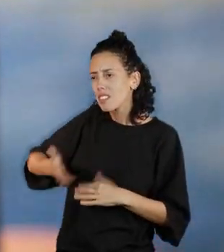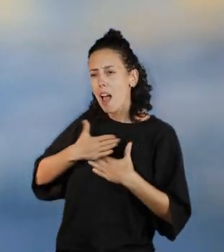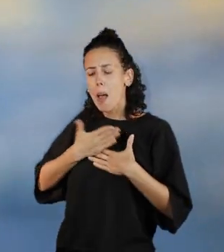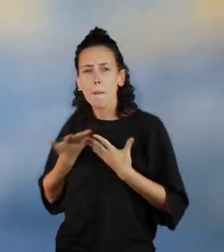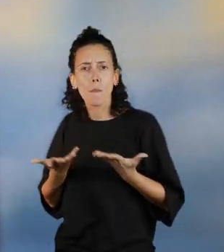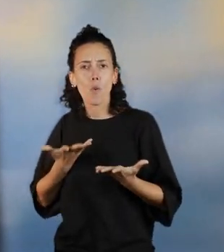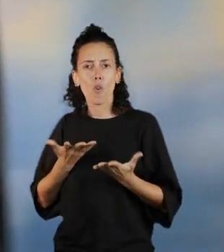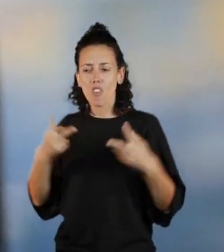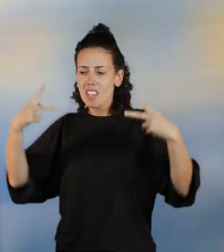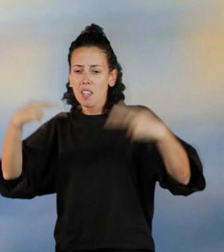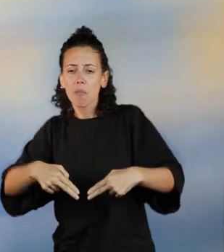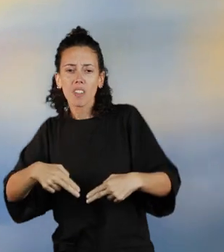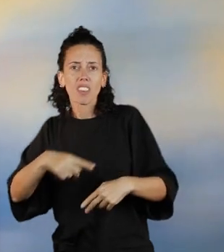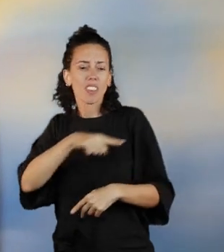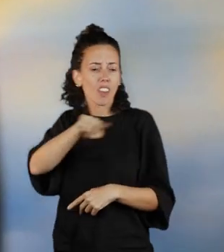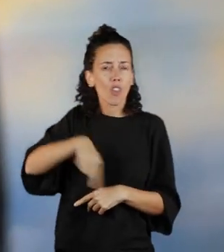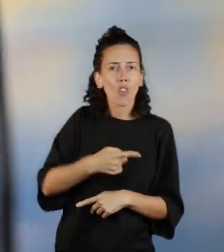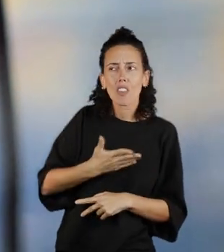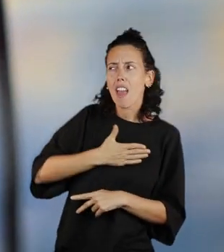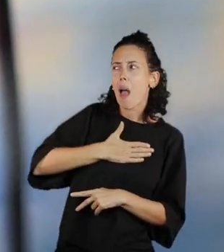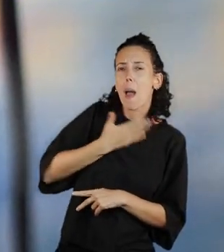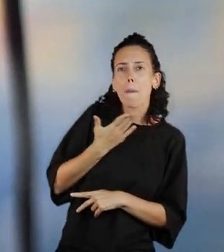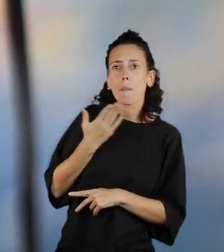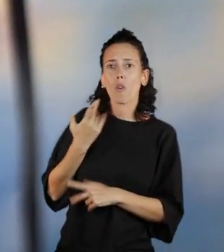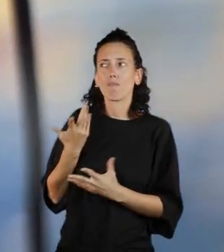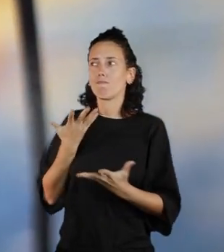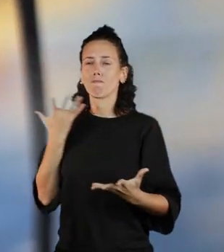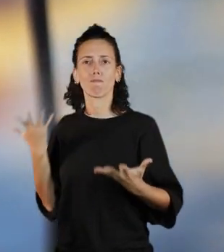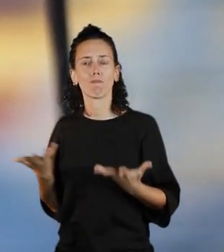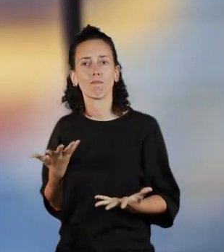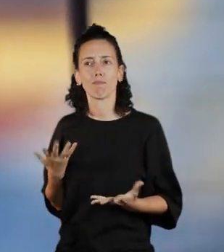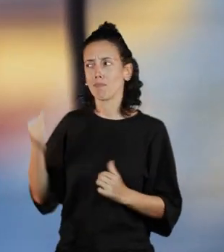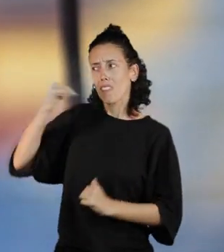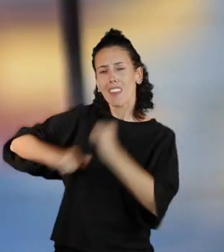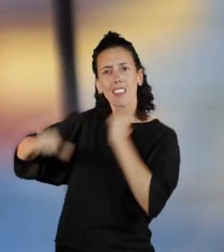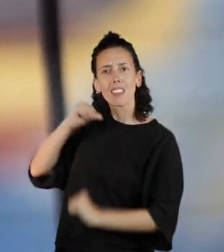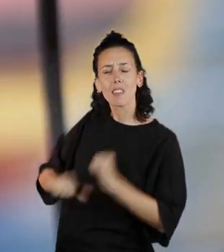¿Hasta dónde el amor y hasta dónde el permiso de